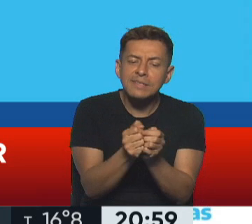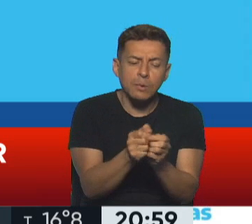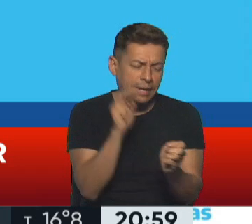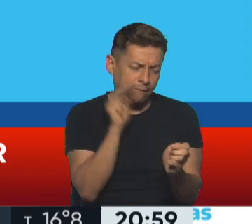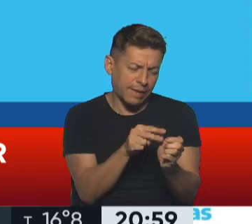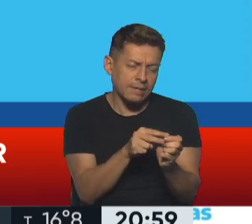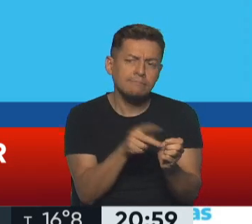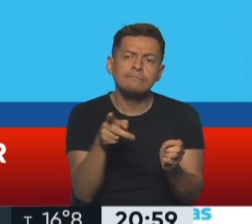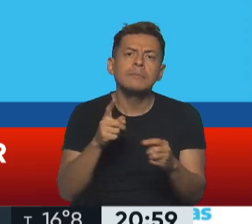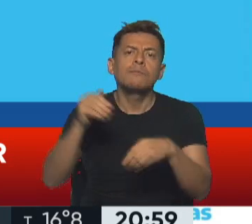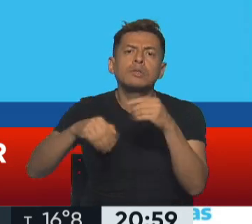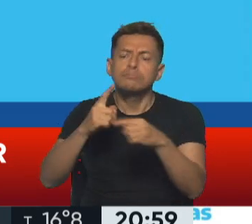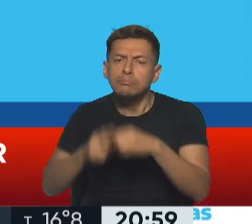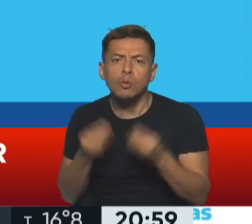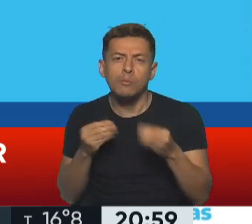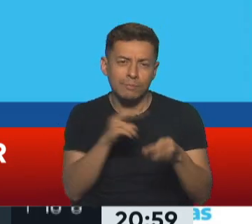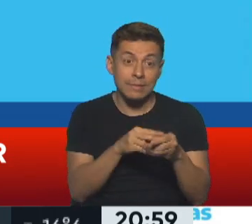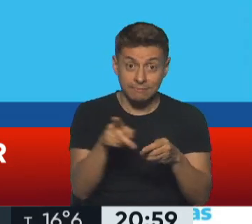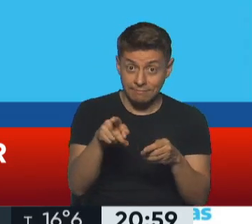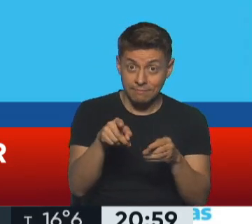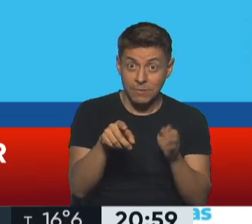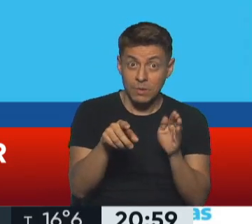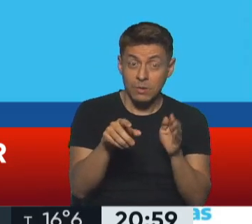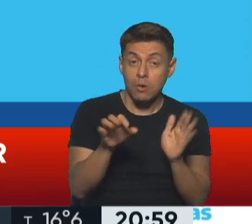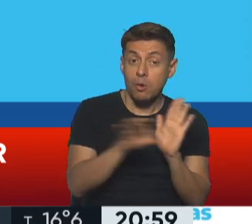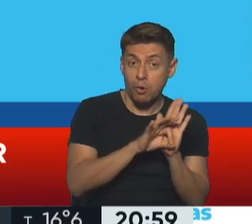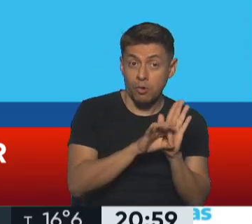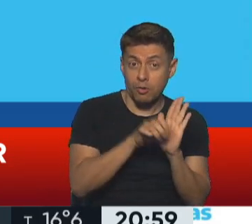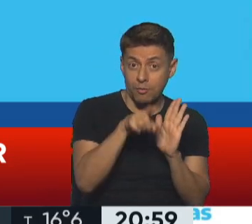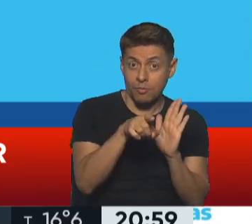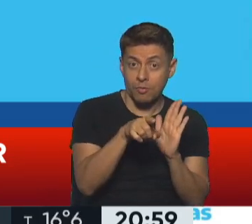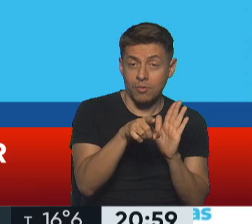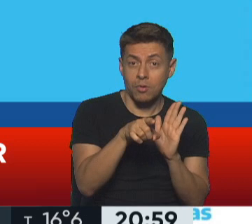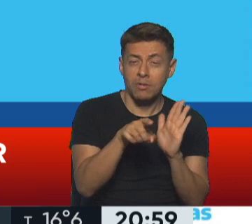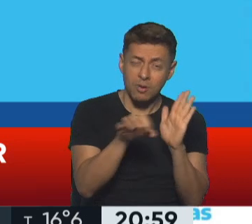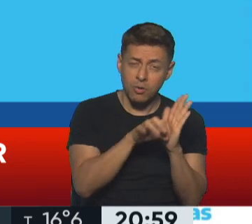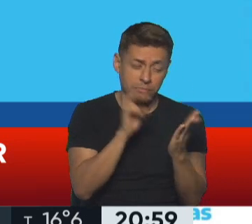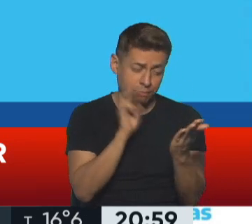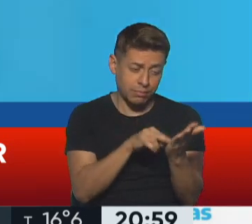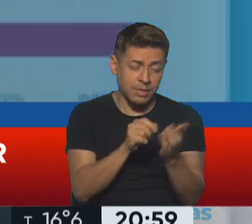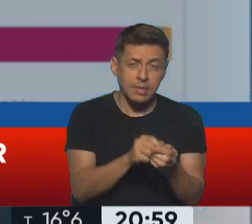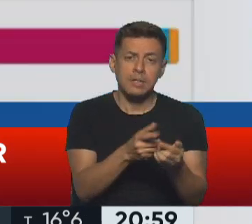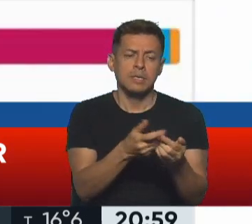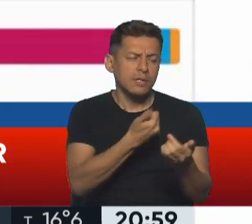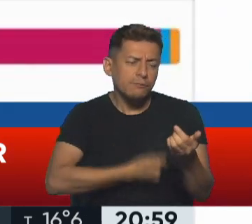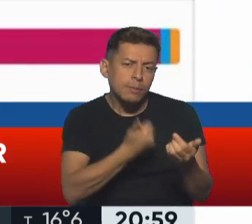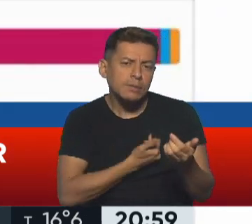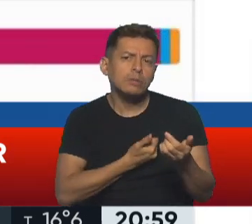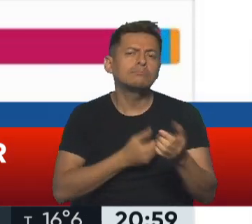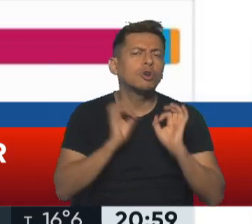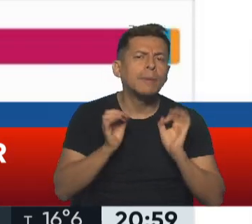distintos dispositivos. Este es el logo que vas a ver. Y ahí, en esa aplicación, vas a poder tener todos los datos y todo lo que tenés que